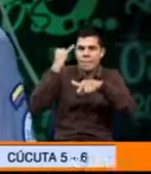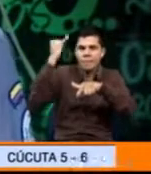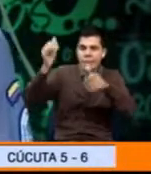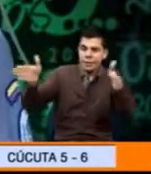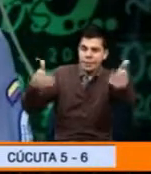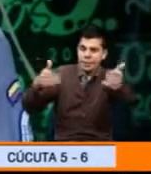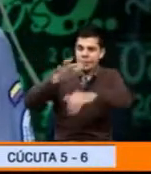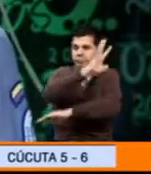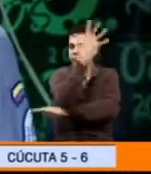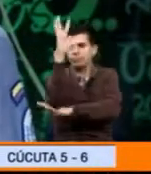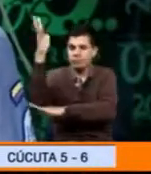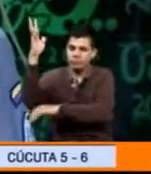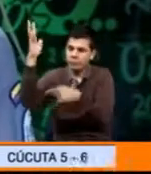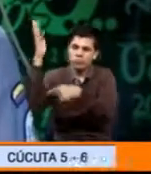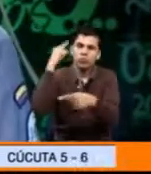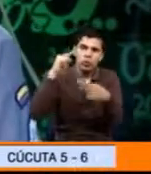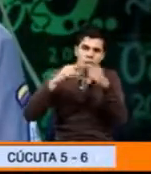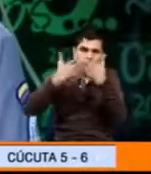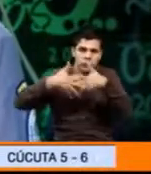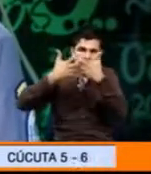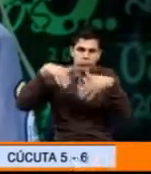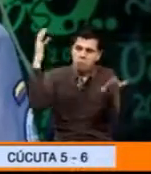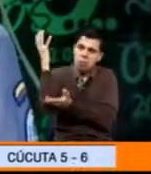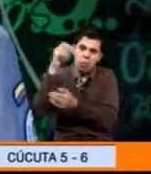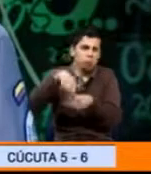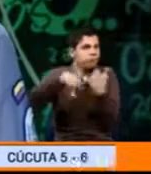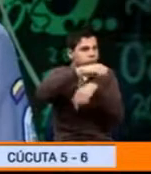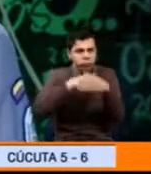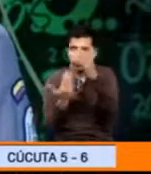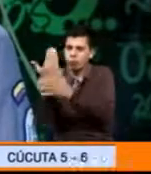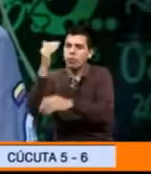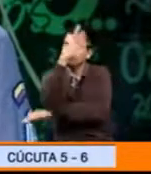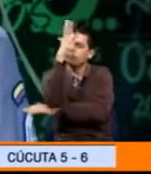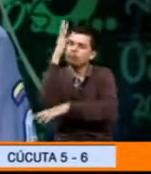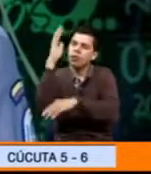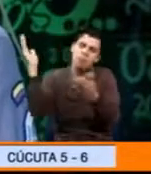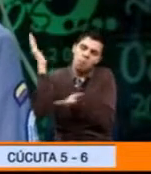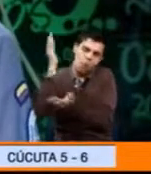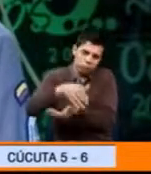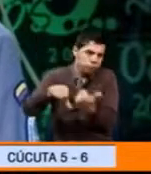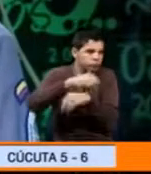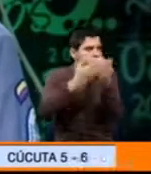plantaciones agroforestales. Exactamente. Y nosotros hemos dicho que debemos sembrar algunas maderas